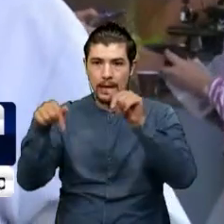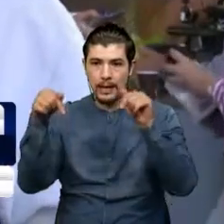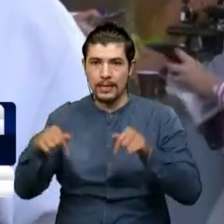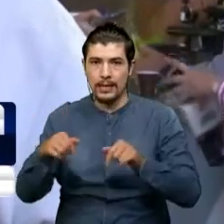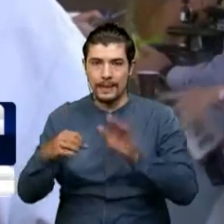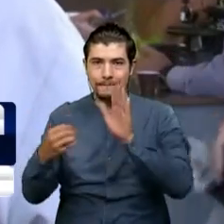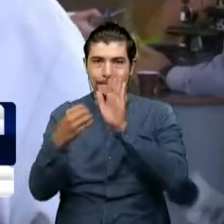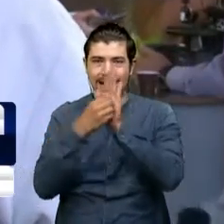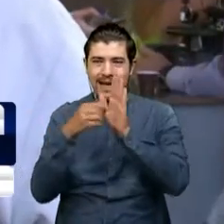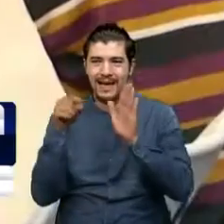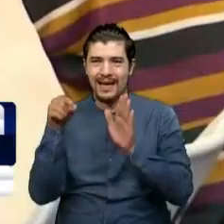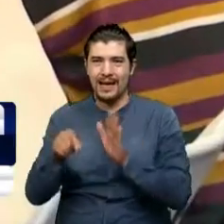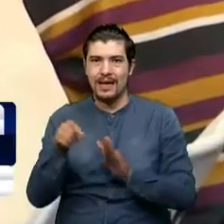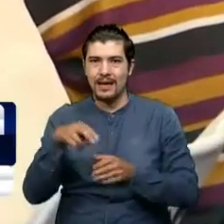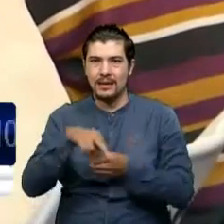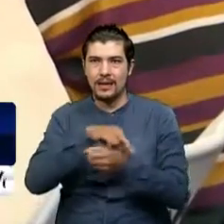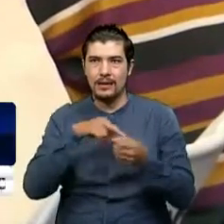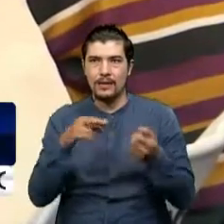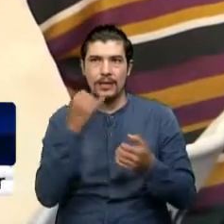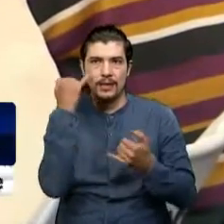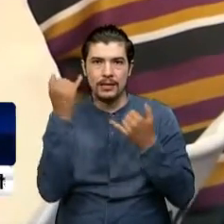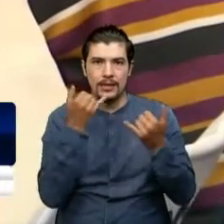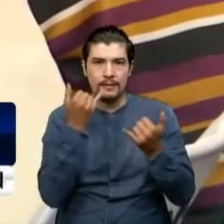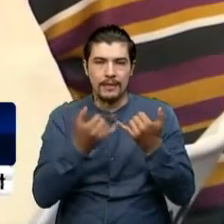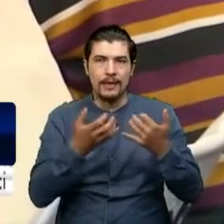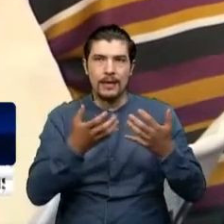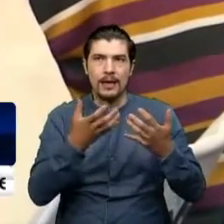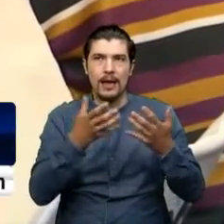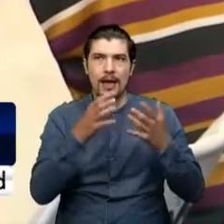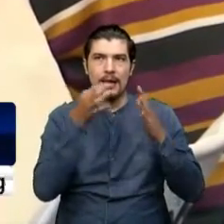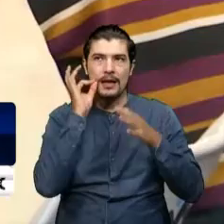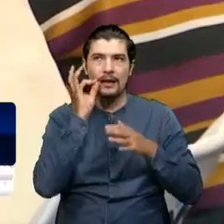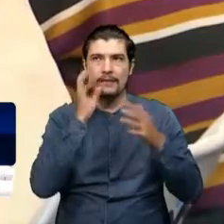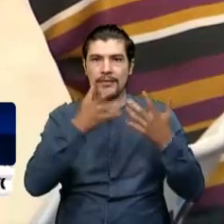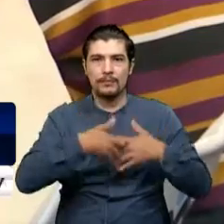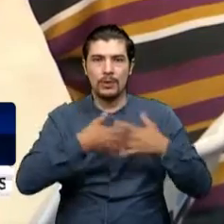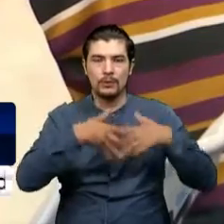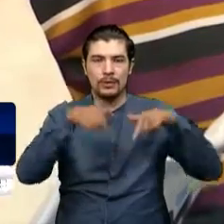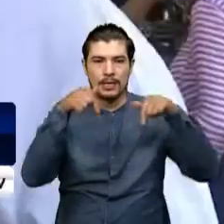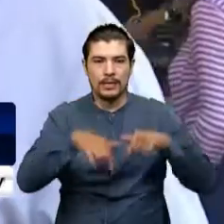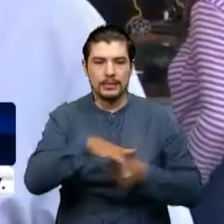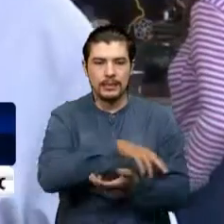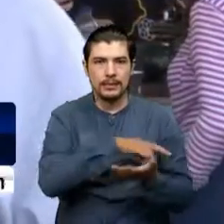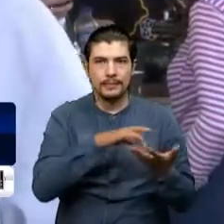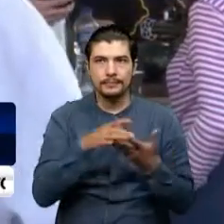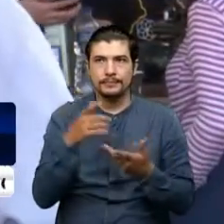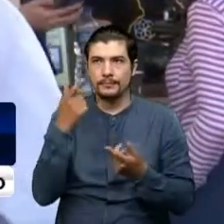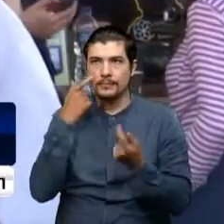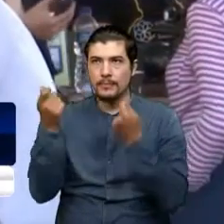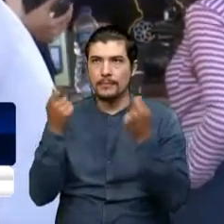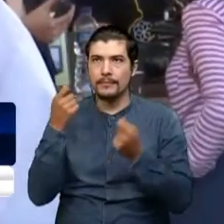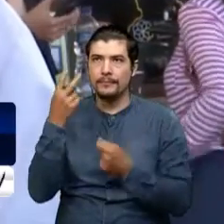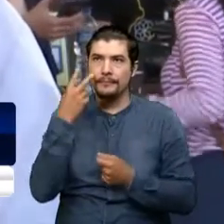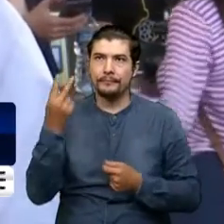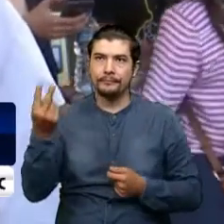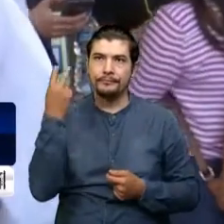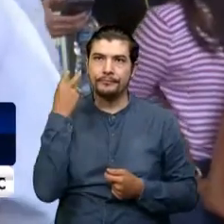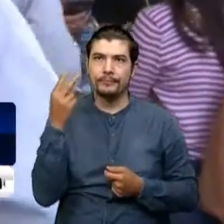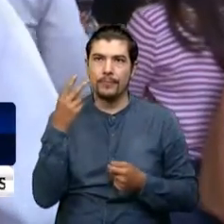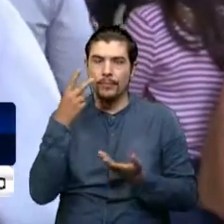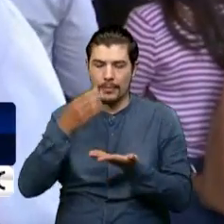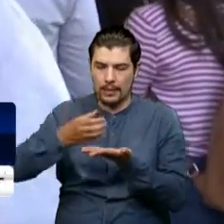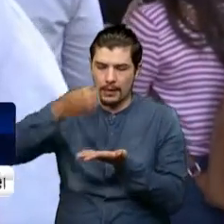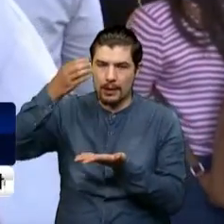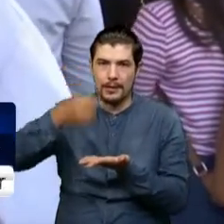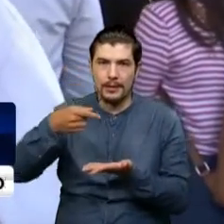que identifique al café que se produce en Santander. Una de las estrategias es esta que está detrás mío, que son las barras de café, que